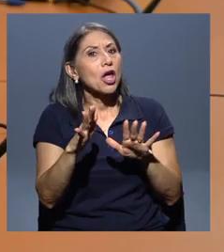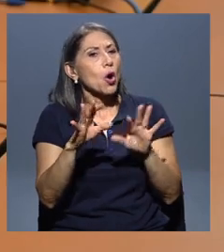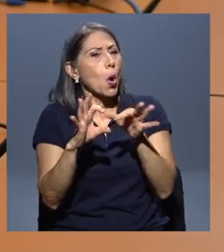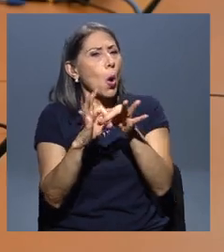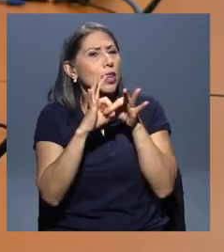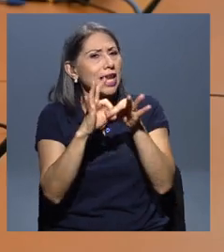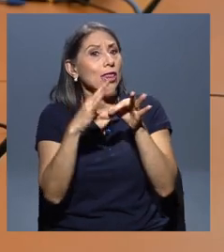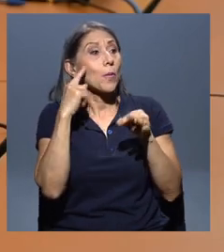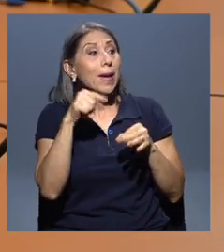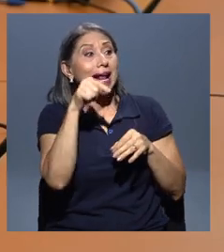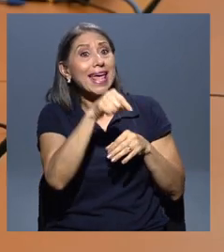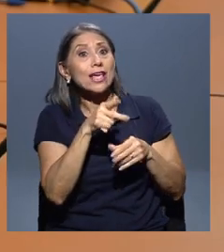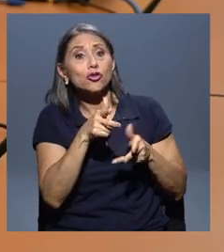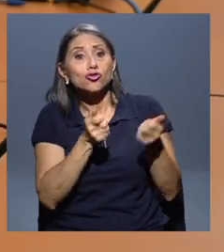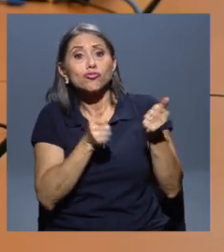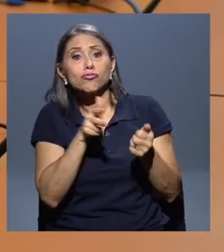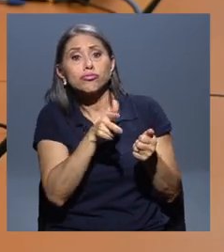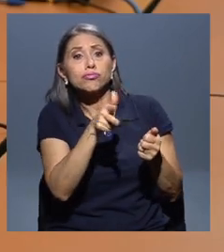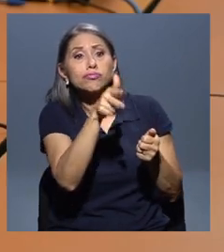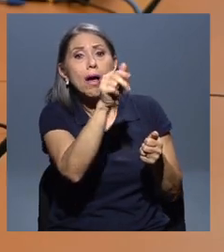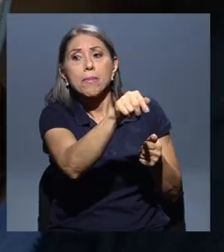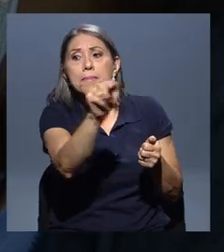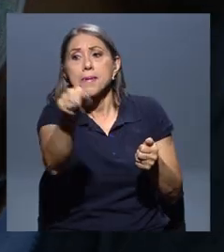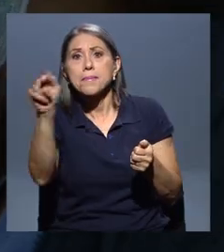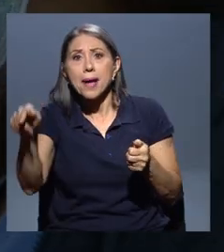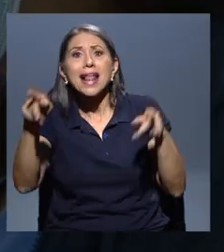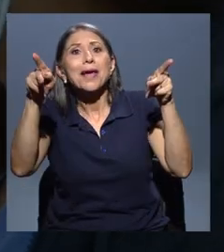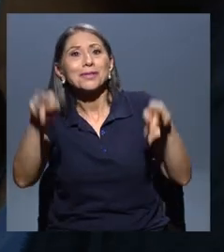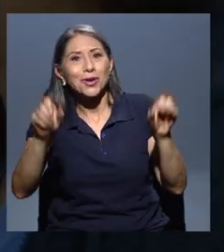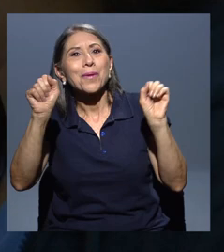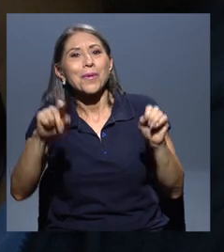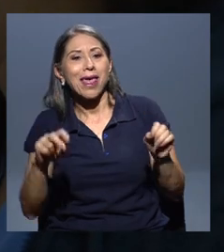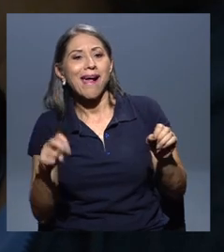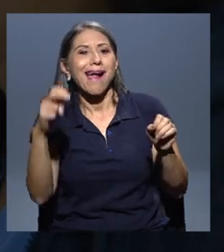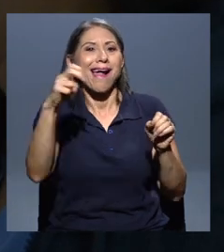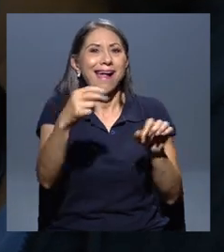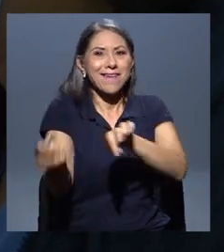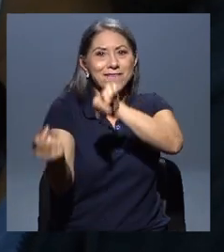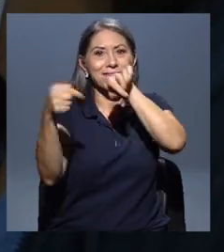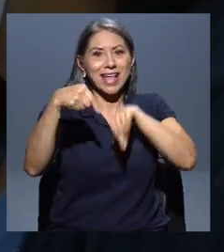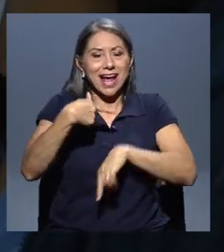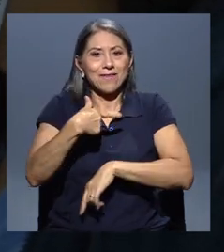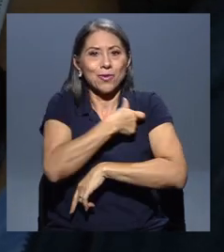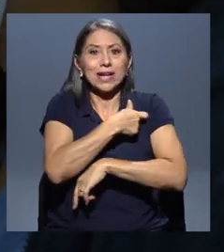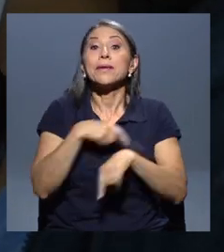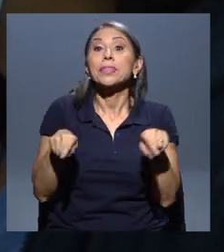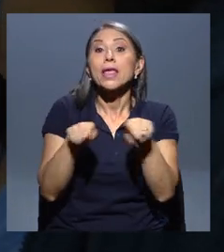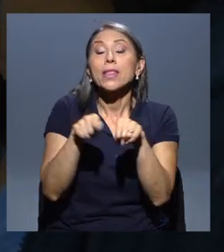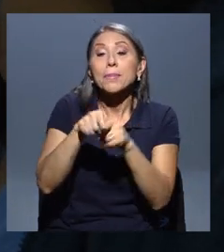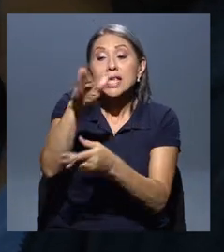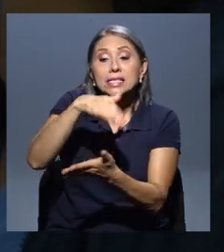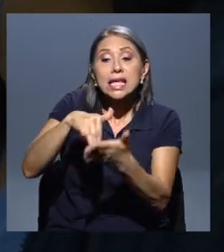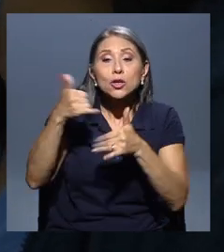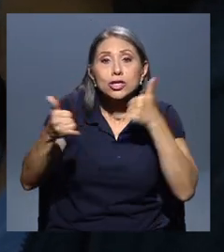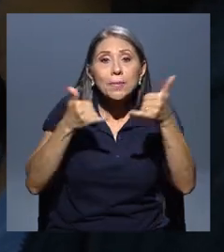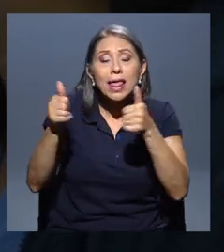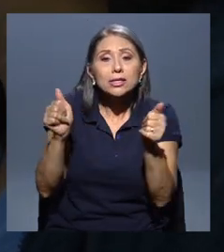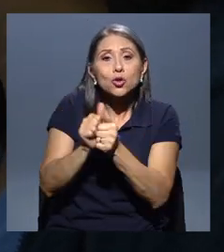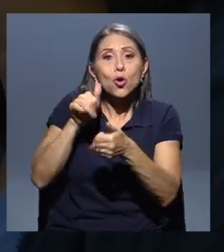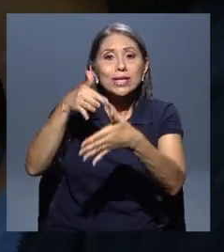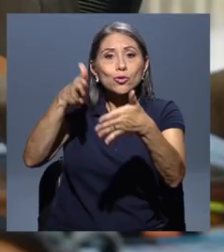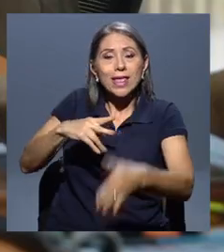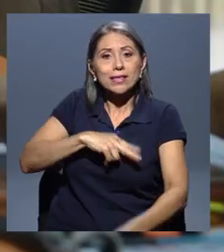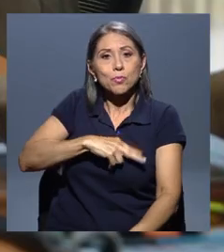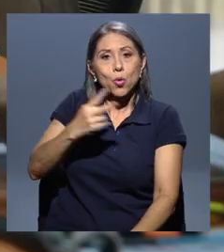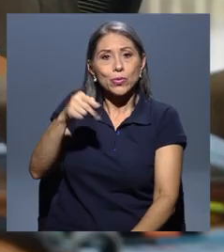puntos para recibir a la gente y traerlos a vacunarse. Por otra parte, también se procedió a instalar un centro de llamadas con estudiantes del programa de